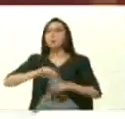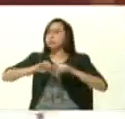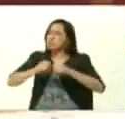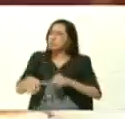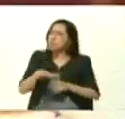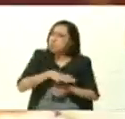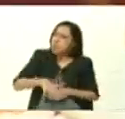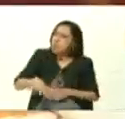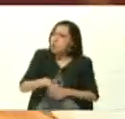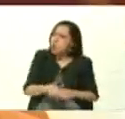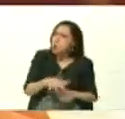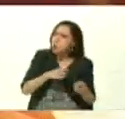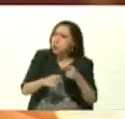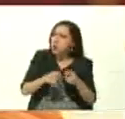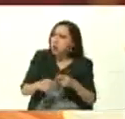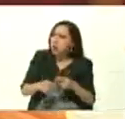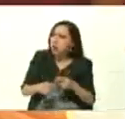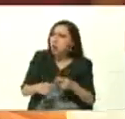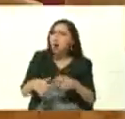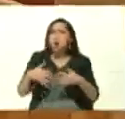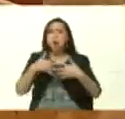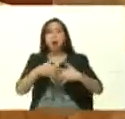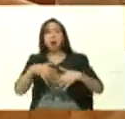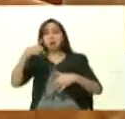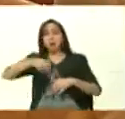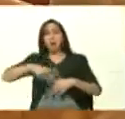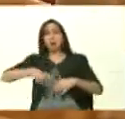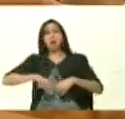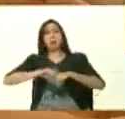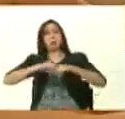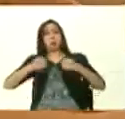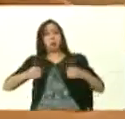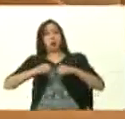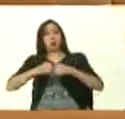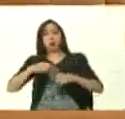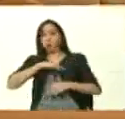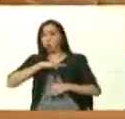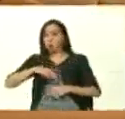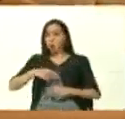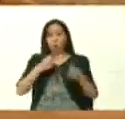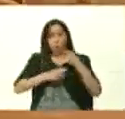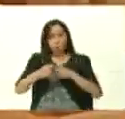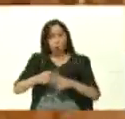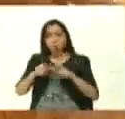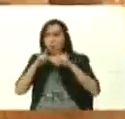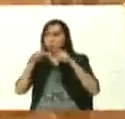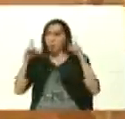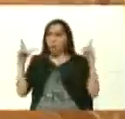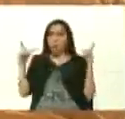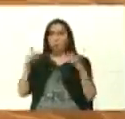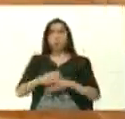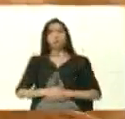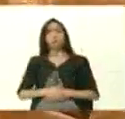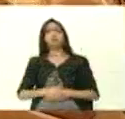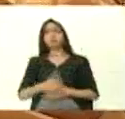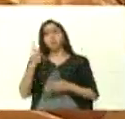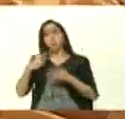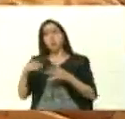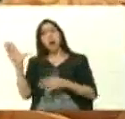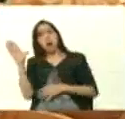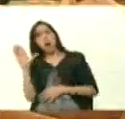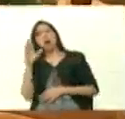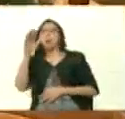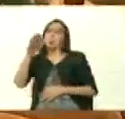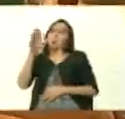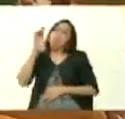venden? La panificadora queda aquí mismo en La Guaira, ¿verdad? Y lo vendemos aquí sobre toda la zona y estamos buscando irnos hacia Caracas. Que...